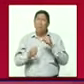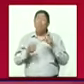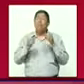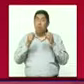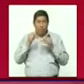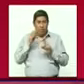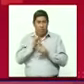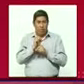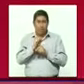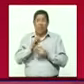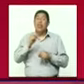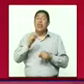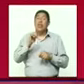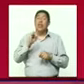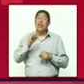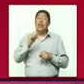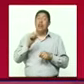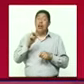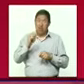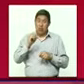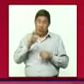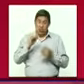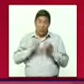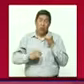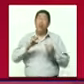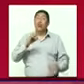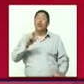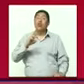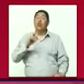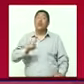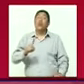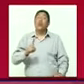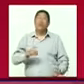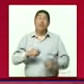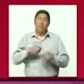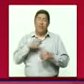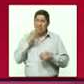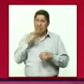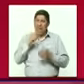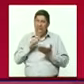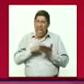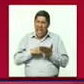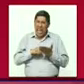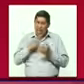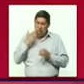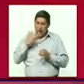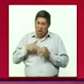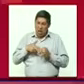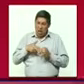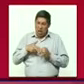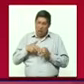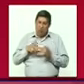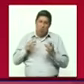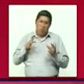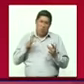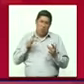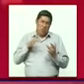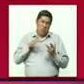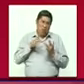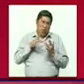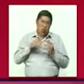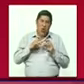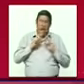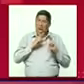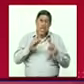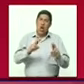fue identificado como Nicanor Cruz, de 35 años. Agricultores de la zona advirtieron que el combustible llegaría a tener contacto con el río